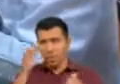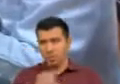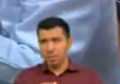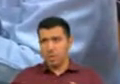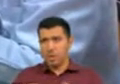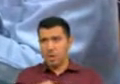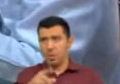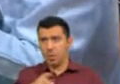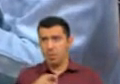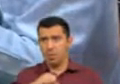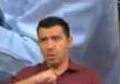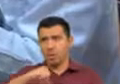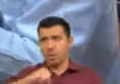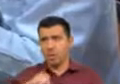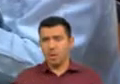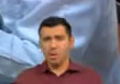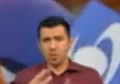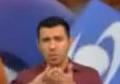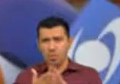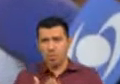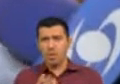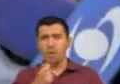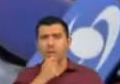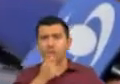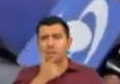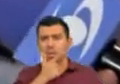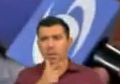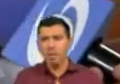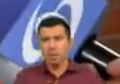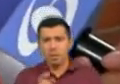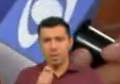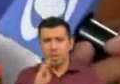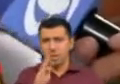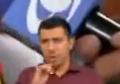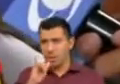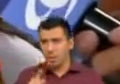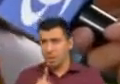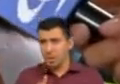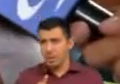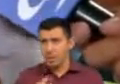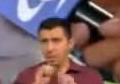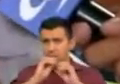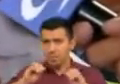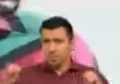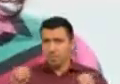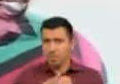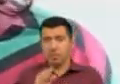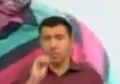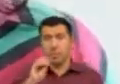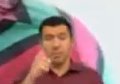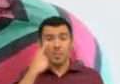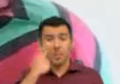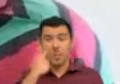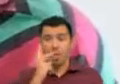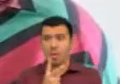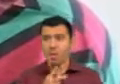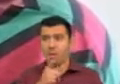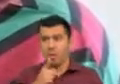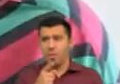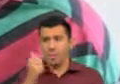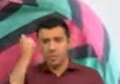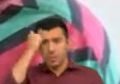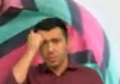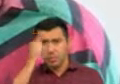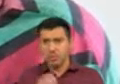los derechos de la comunidad lgtb en una cartilla académica alertó a docentes para esclarecer según ellos